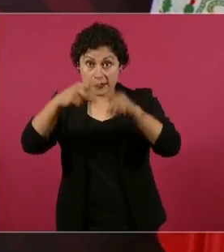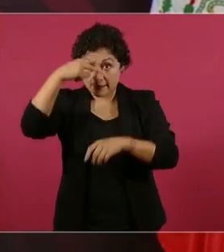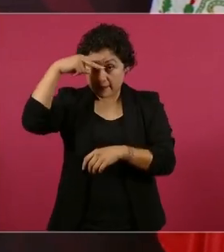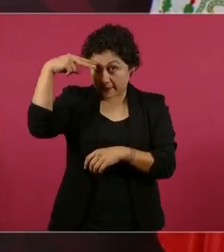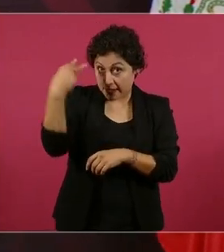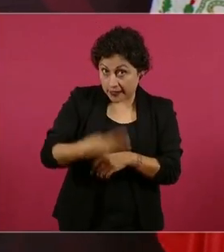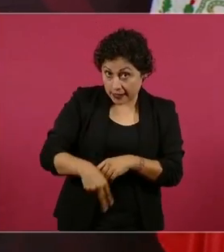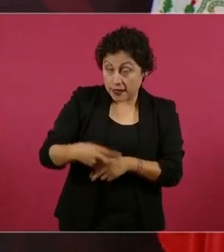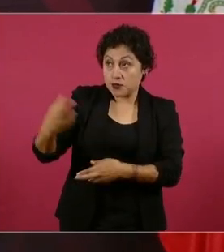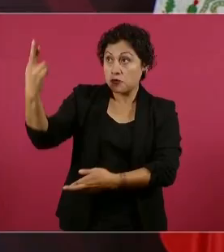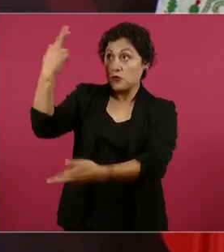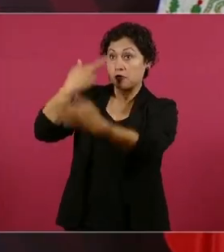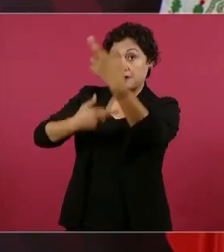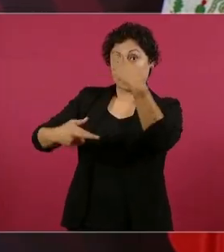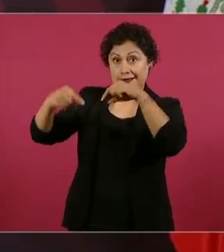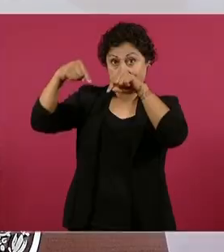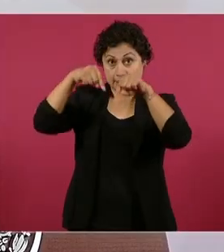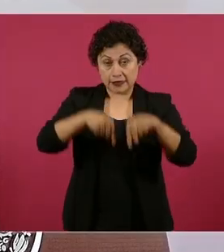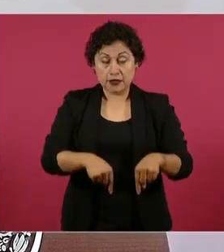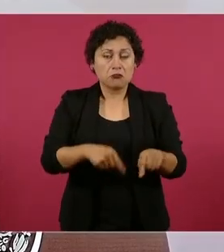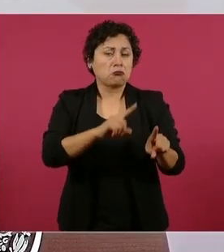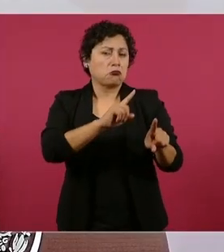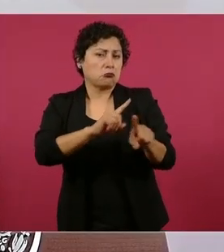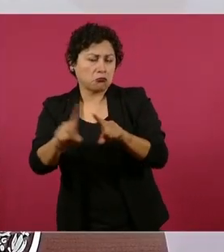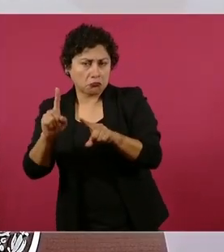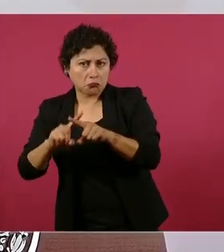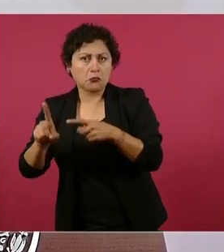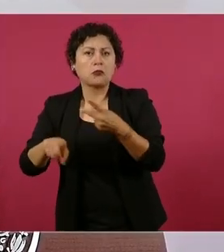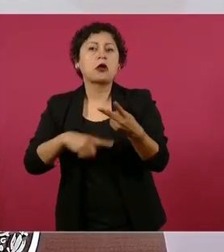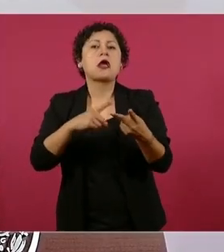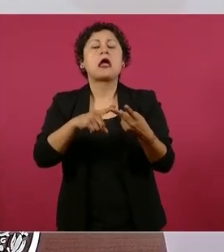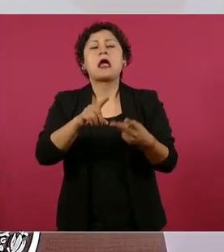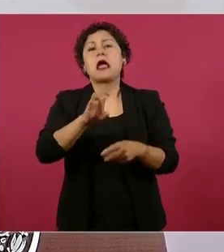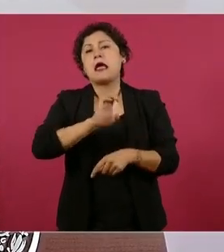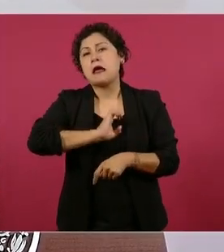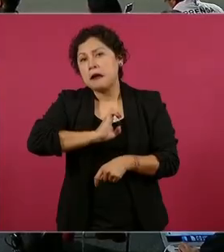deportistas olímpicos, entrenadores,